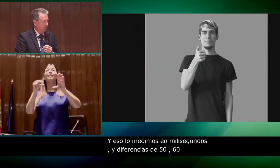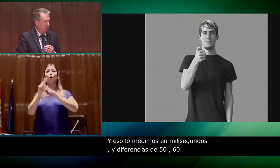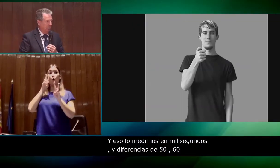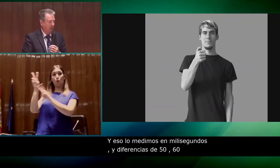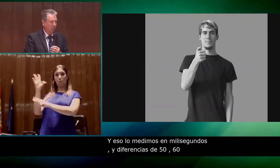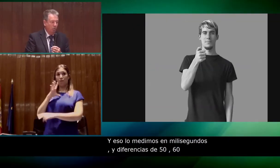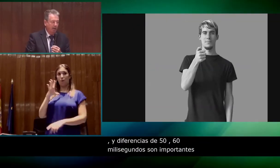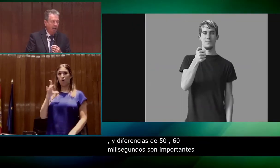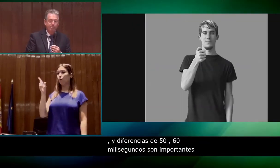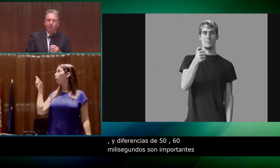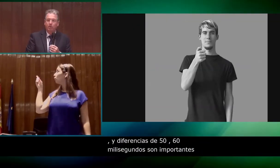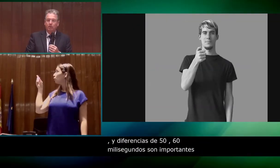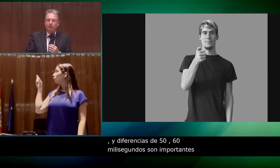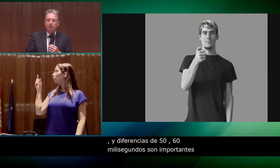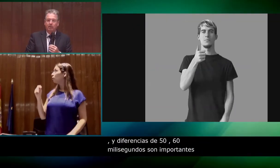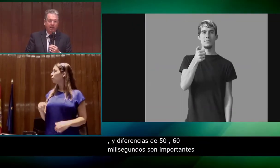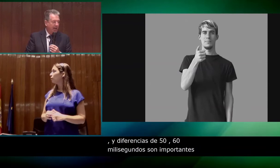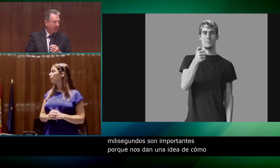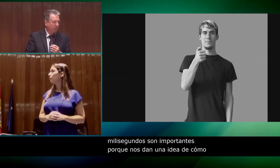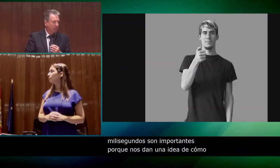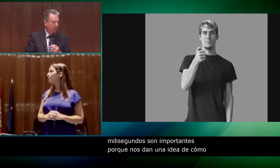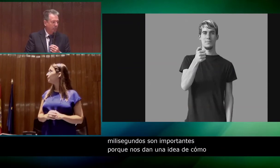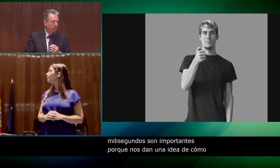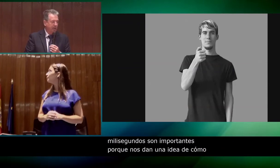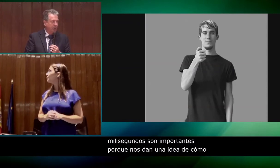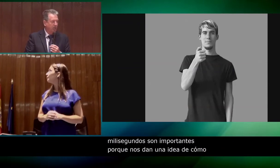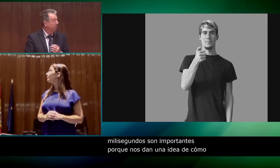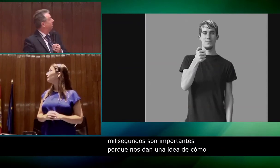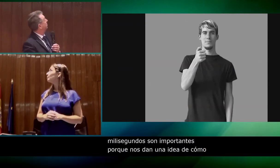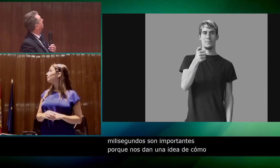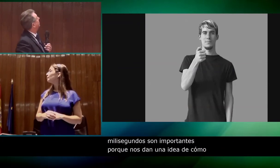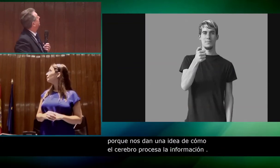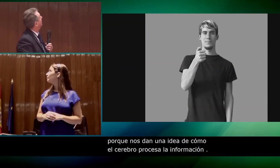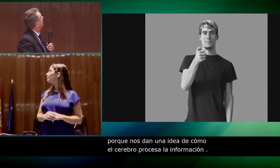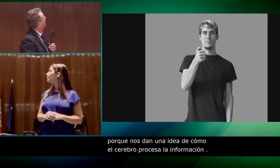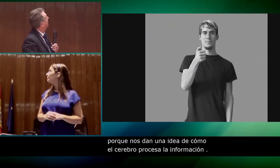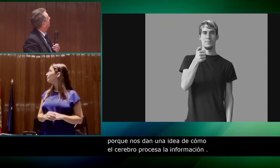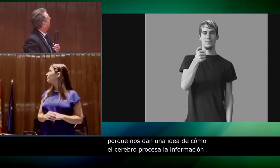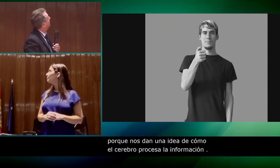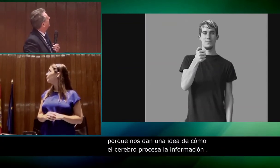Aquí tenemos un ejemplo de un signo.